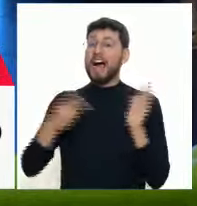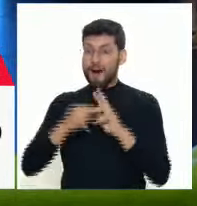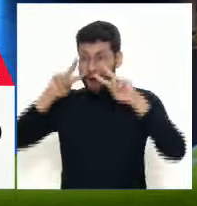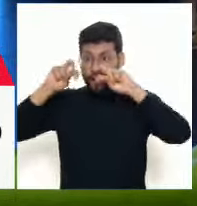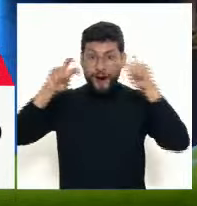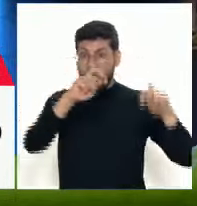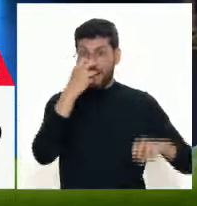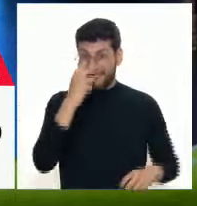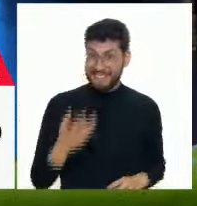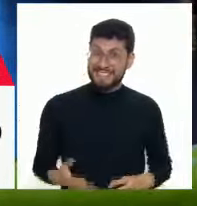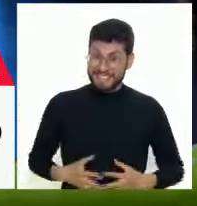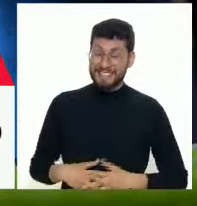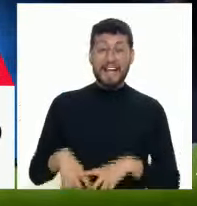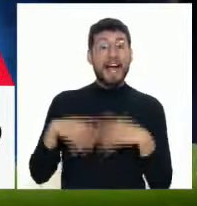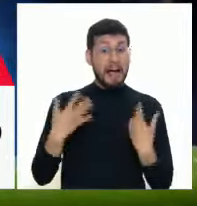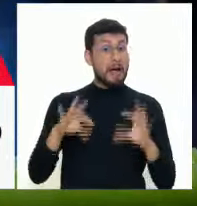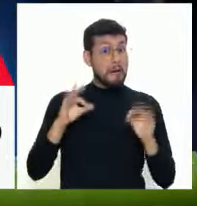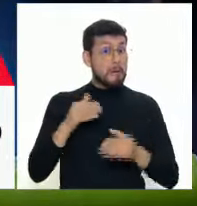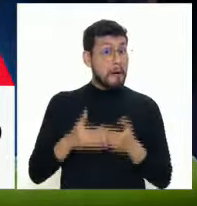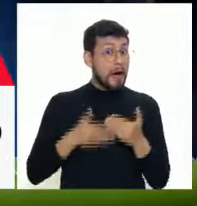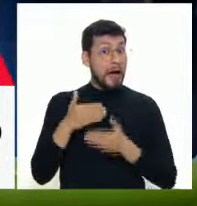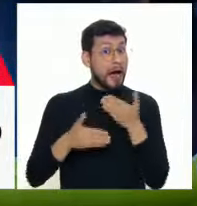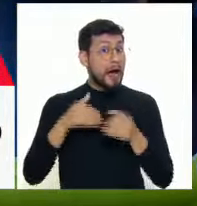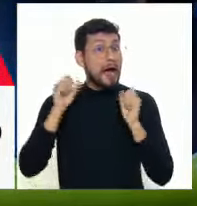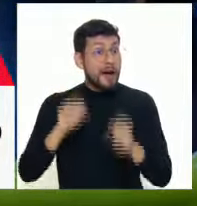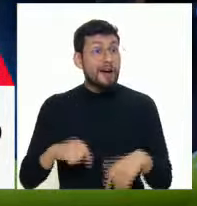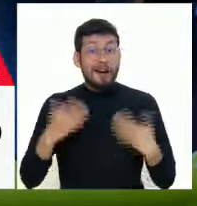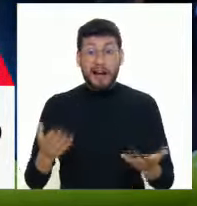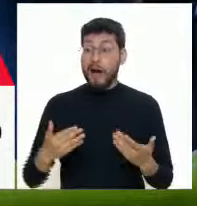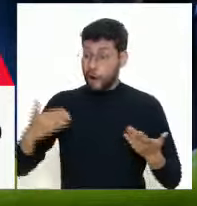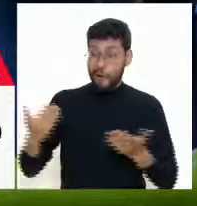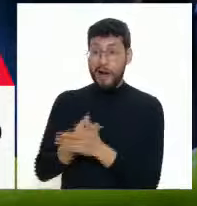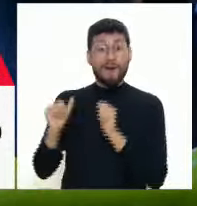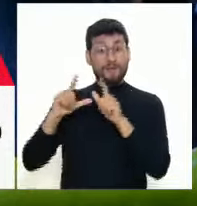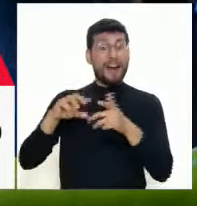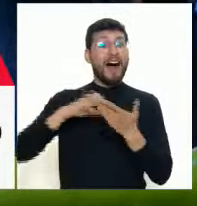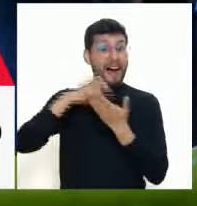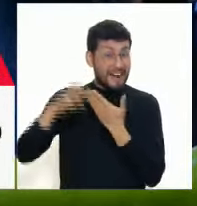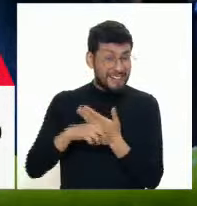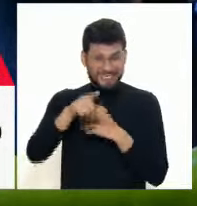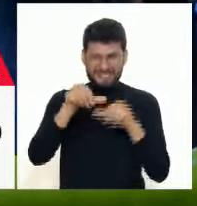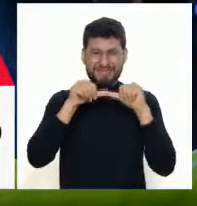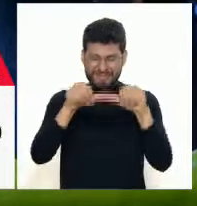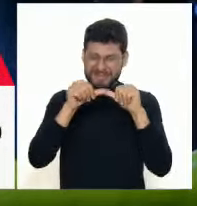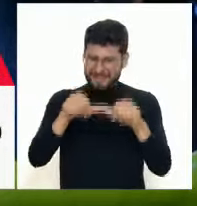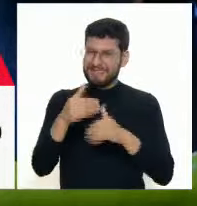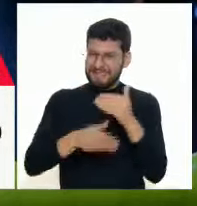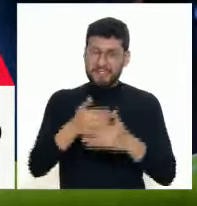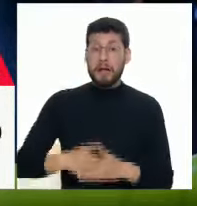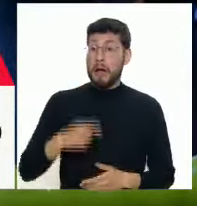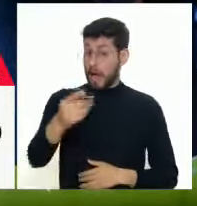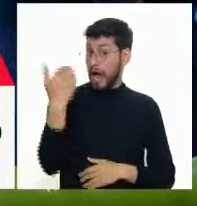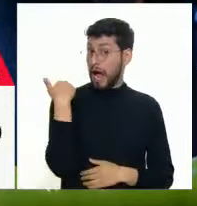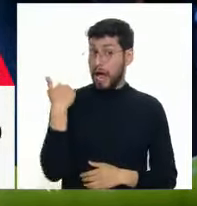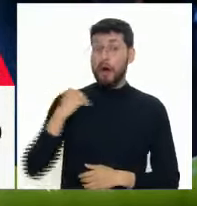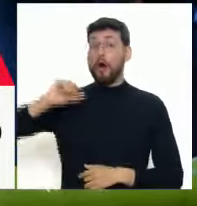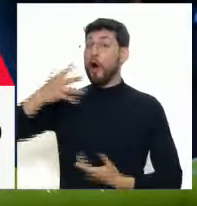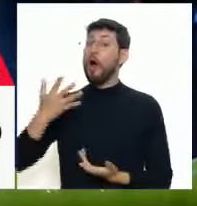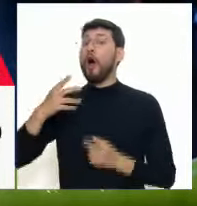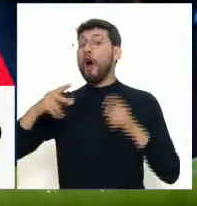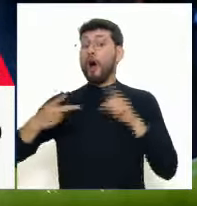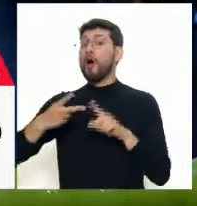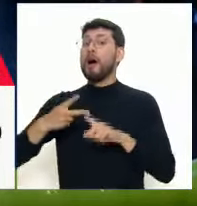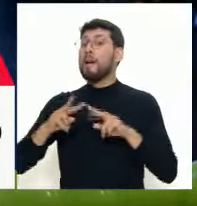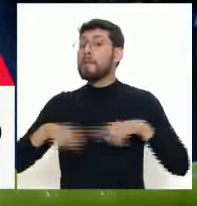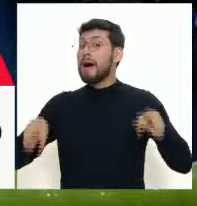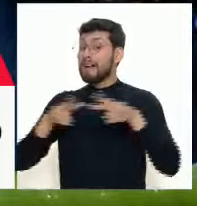la curiosidad. Estamos cada vez más cerca a poder estrenar nuestro programa. ¡Sigan así! Y avísenme cuando descubran el siguiente